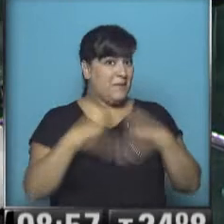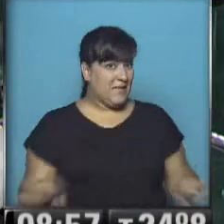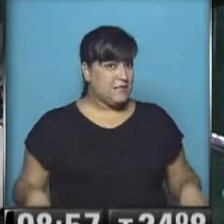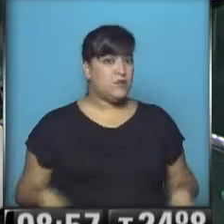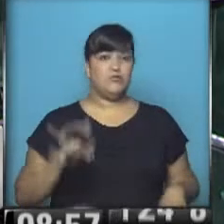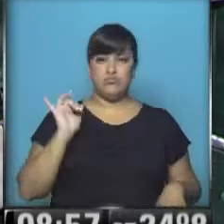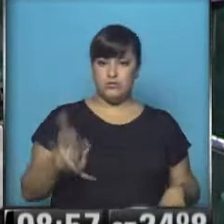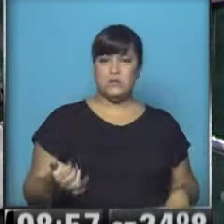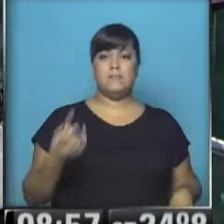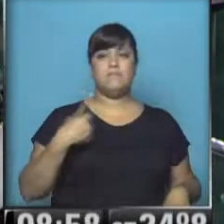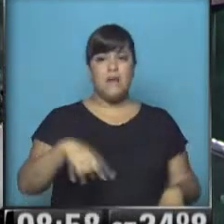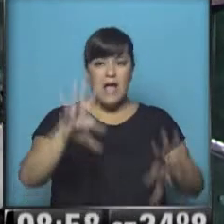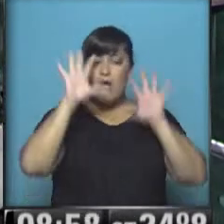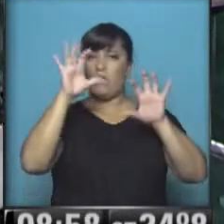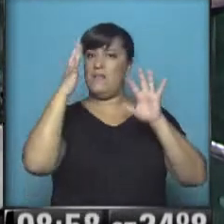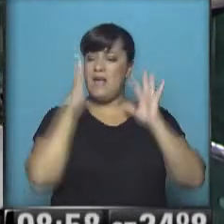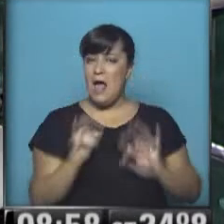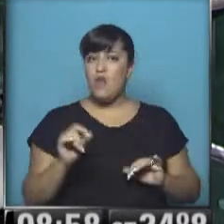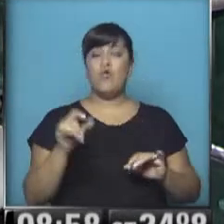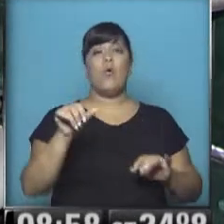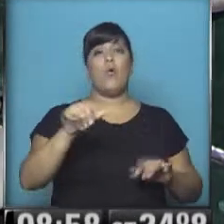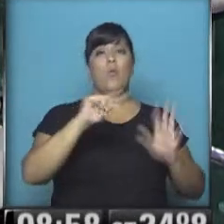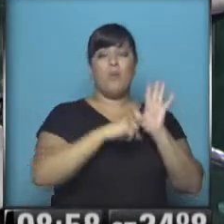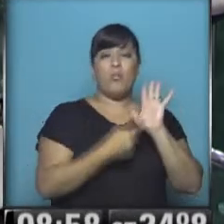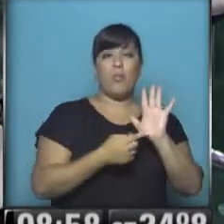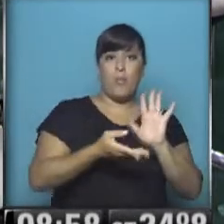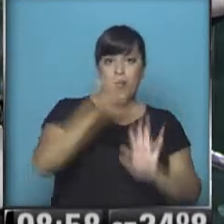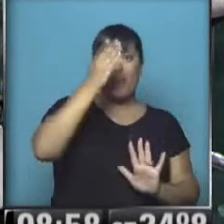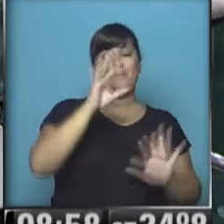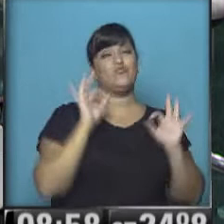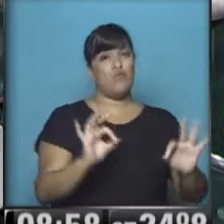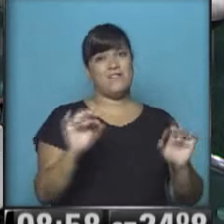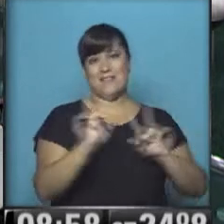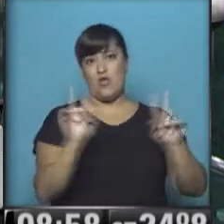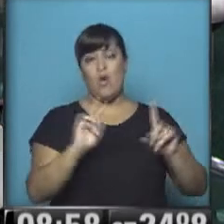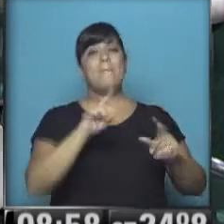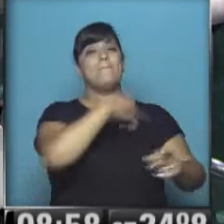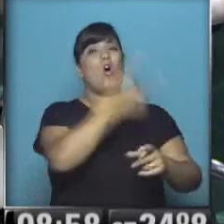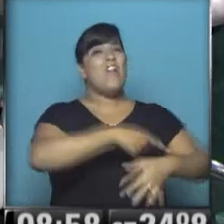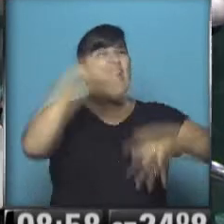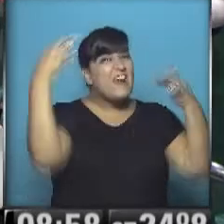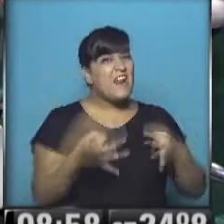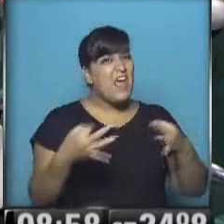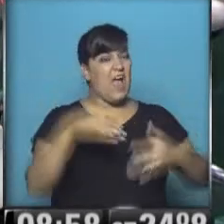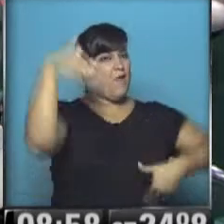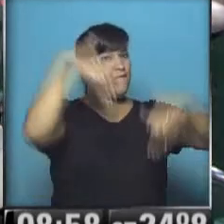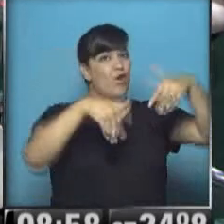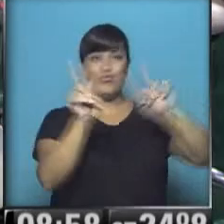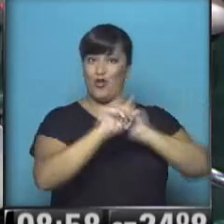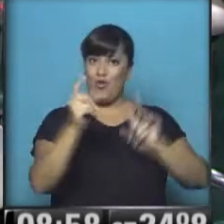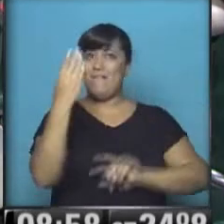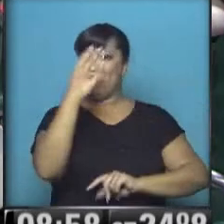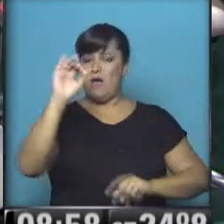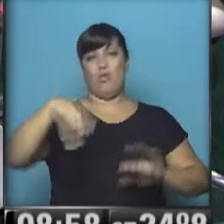creo que hay que recordar algo que es ganar los votos no es suficiente para muchas veces el poder real no está en el electorado sino que está en los bancos